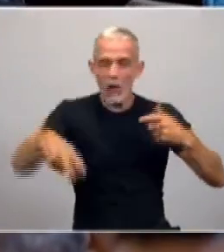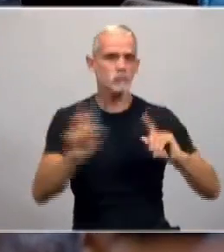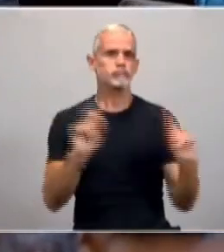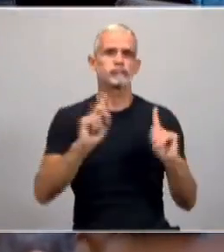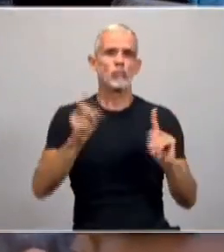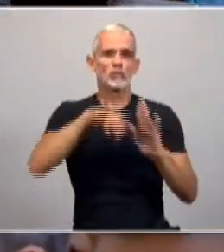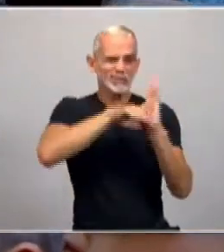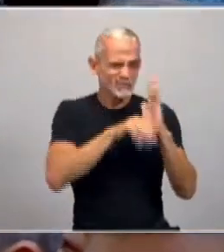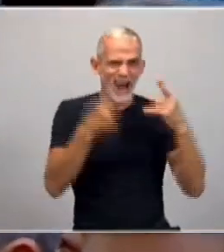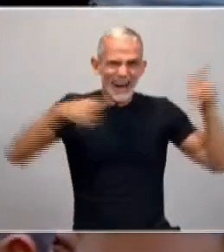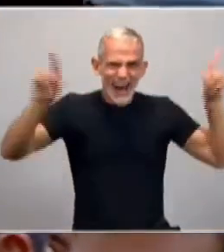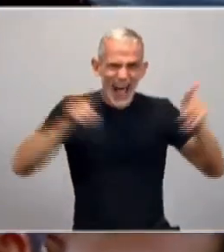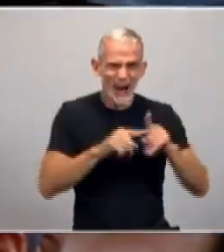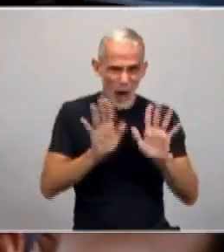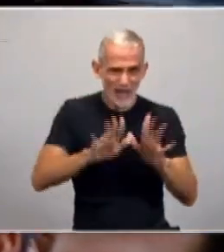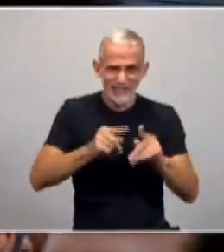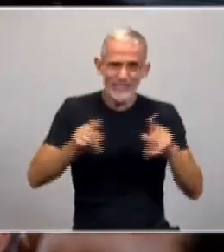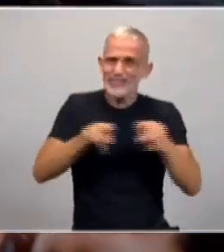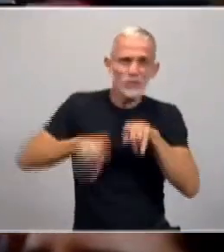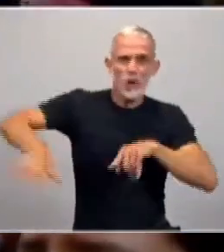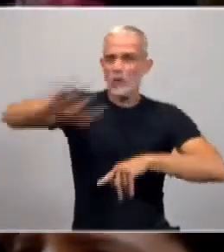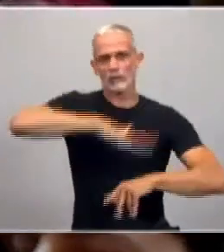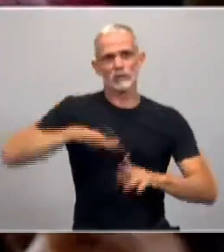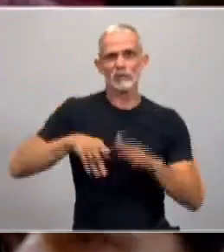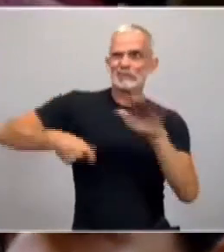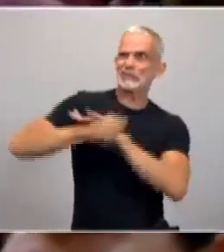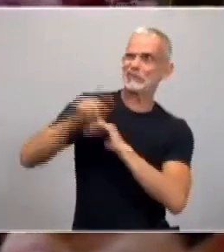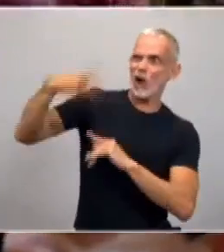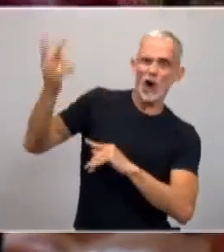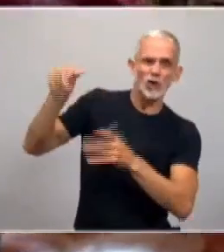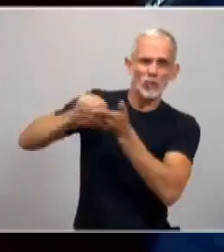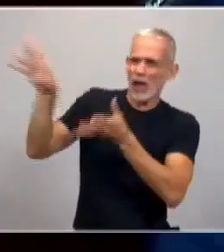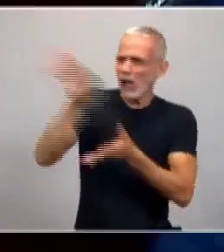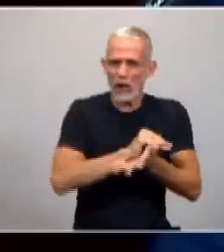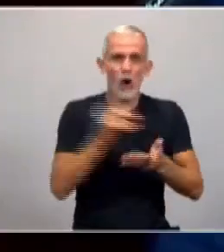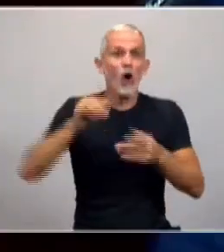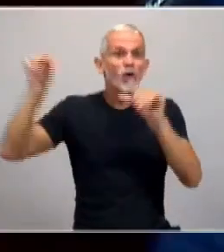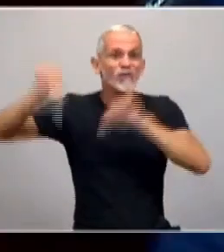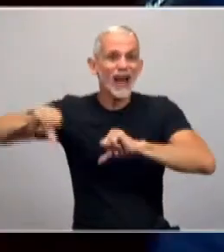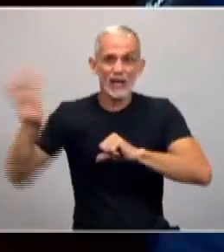recetas esotéricas, anacrónicas, importadas o fracasadas,